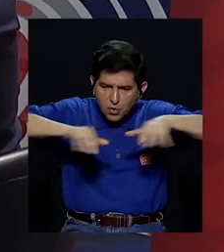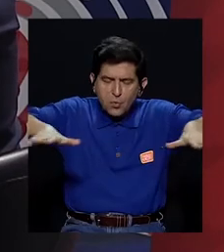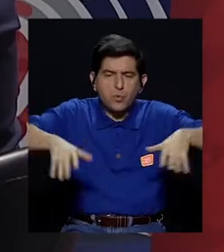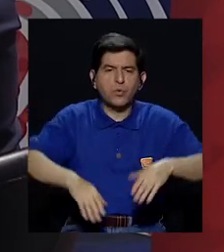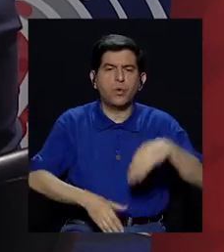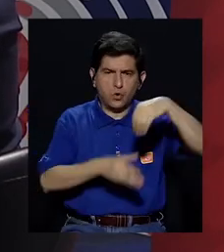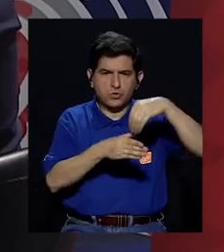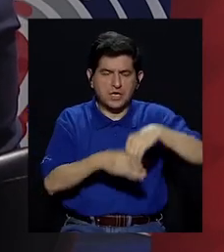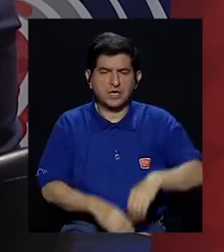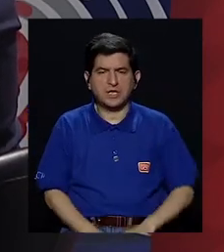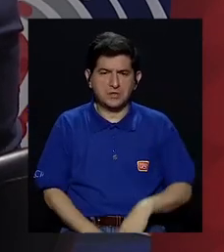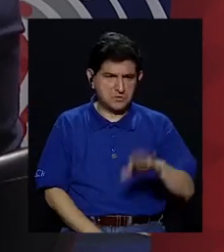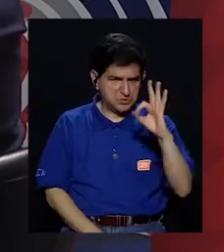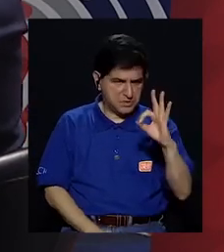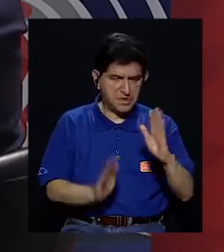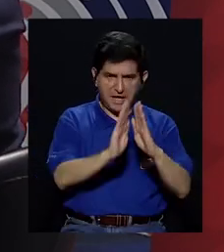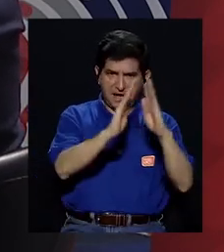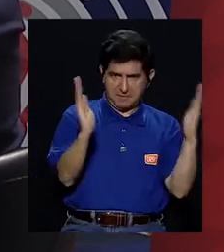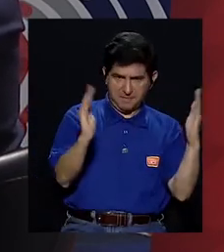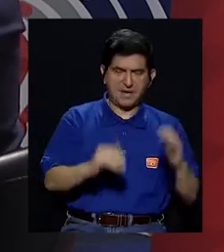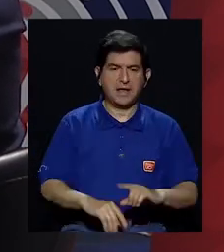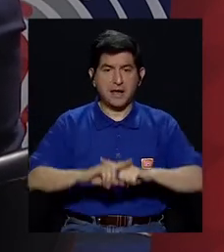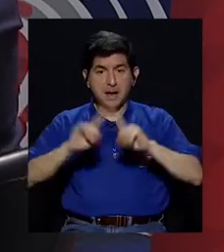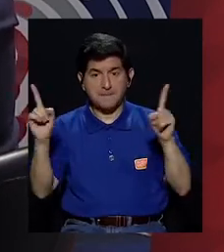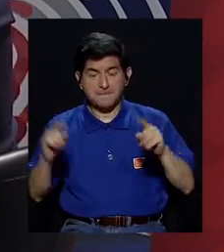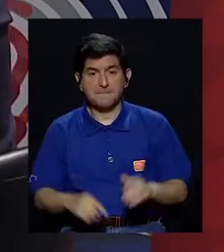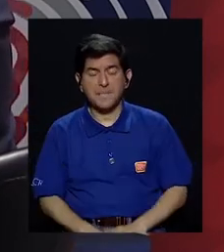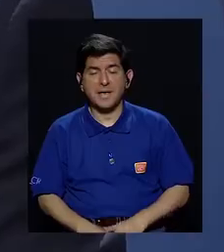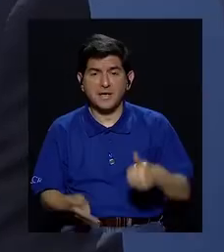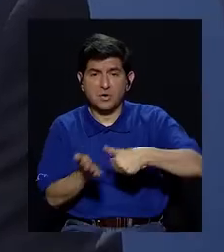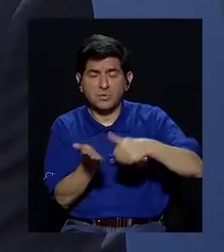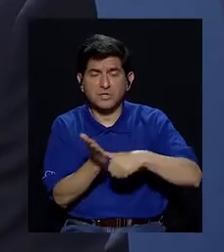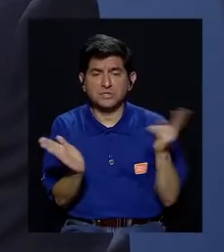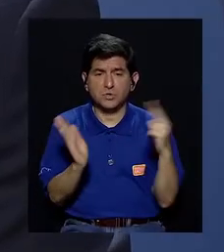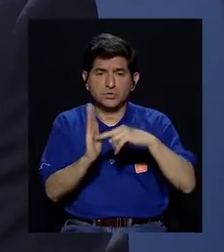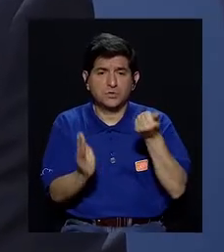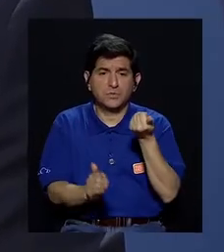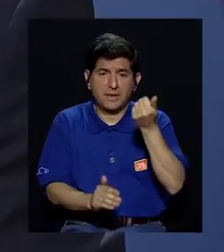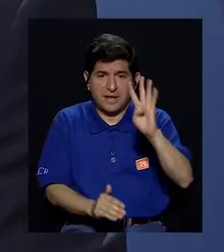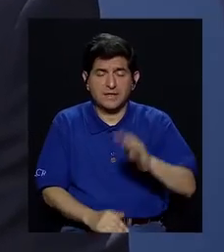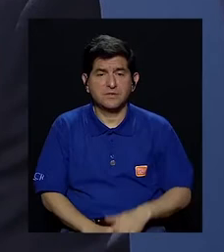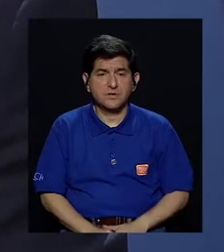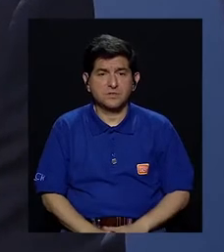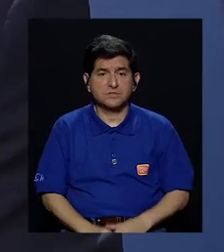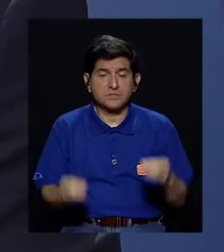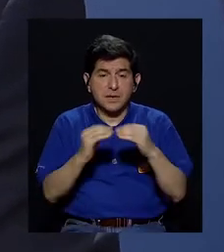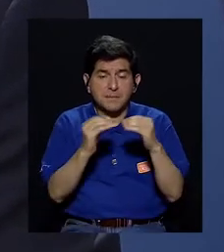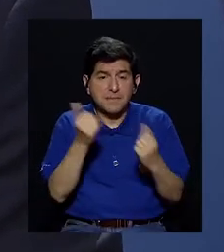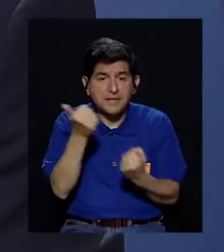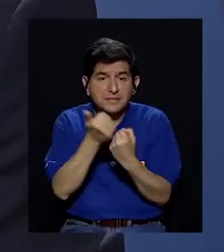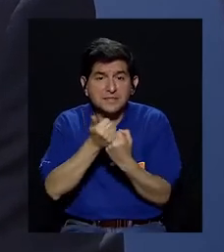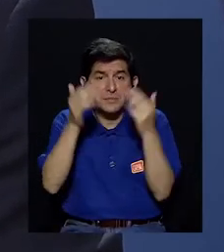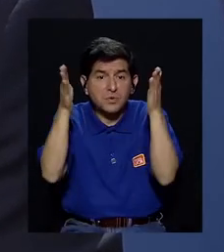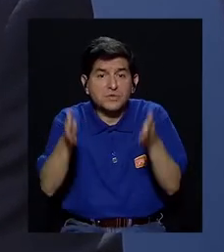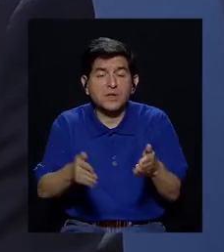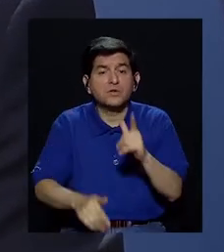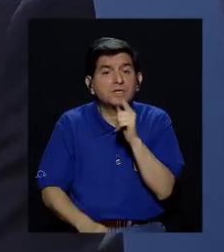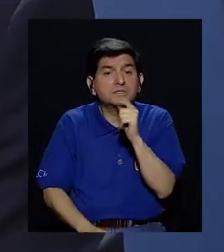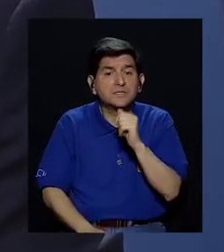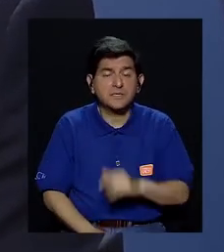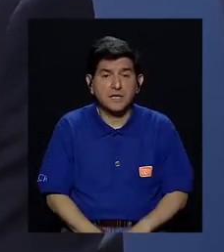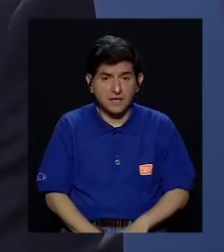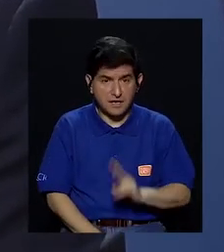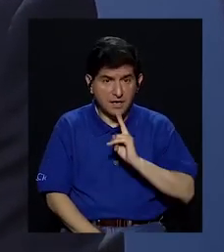contenido si lo hace bien se la amplifica pero a las elecciones del 2014 quien llegó con más seguidores